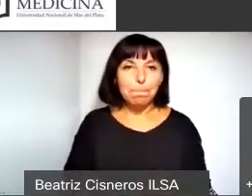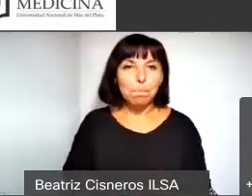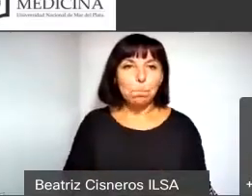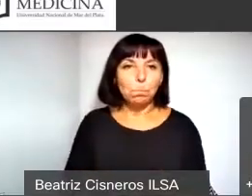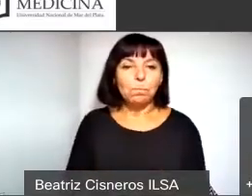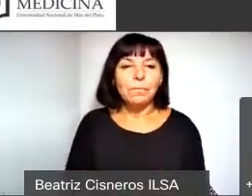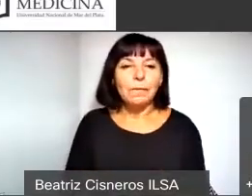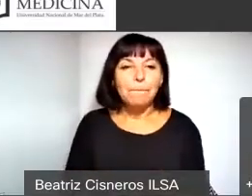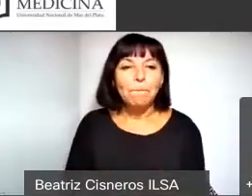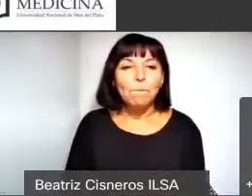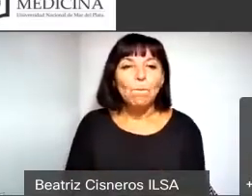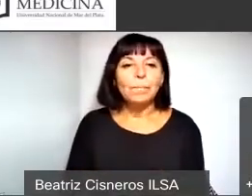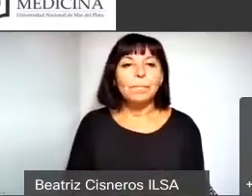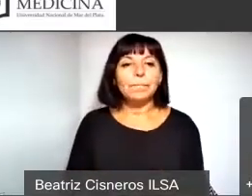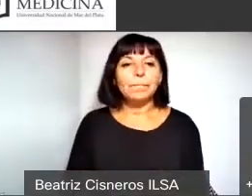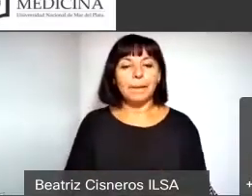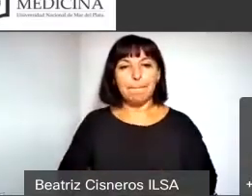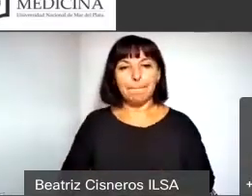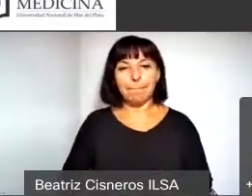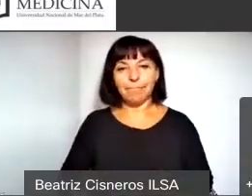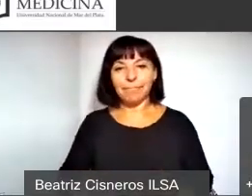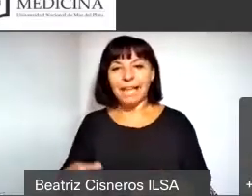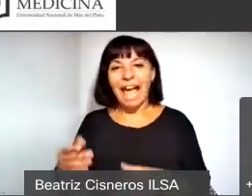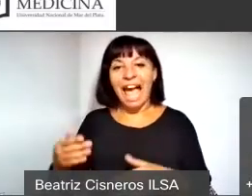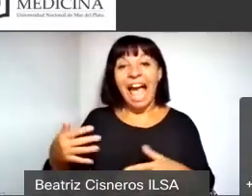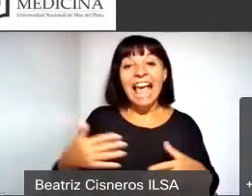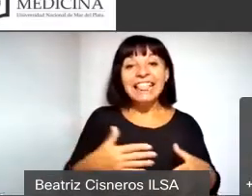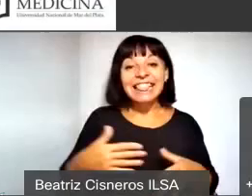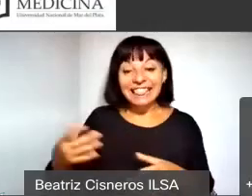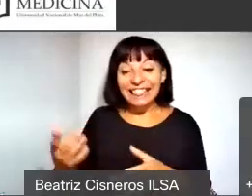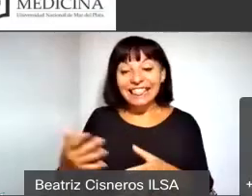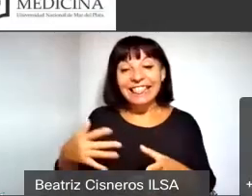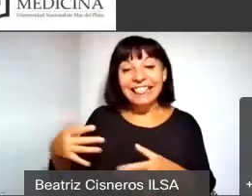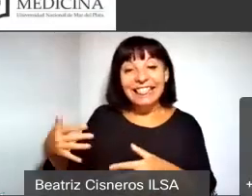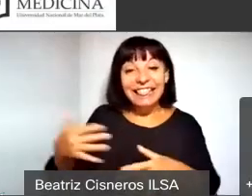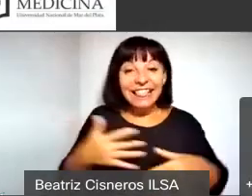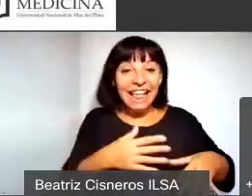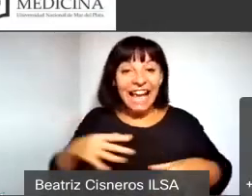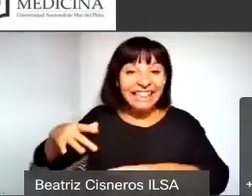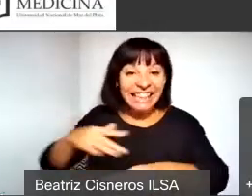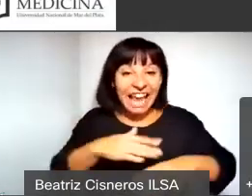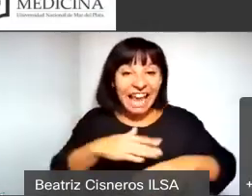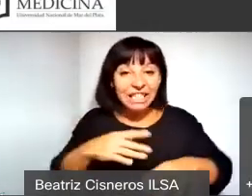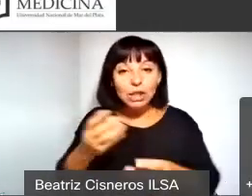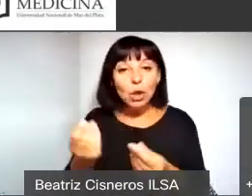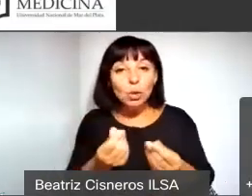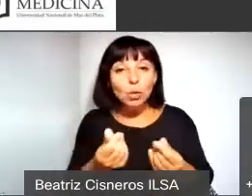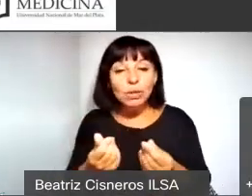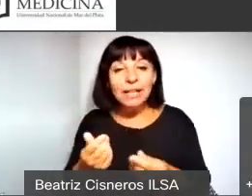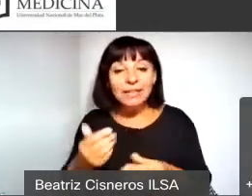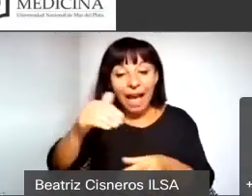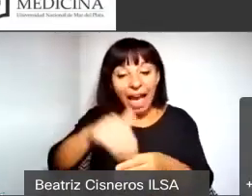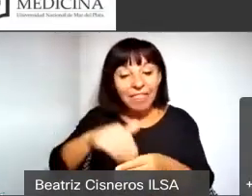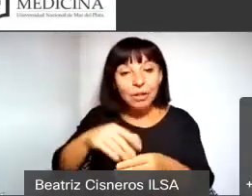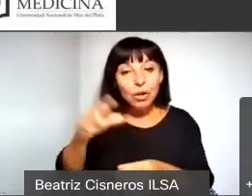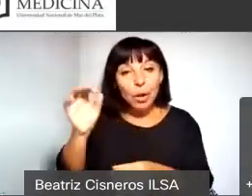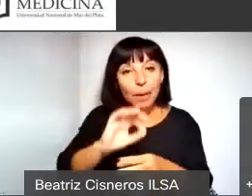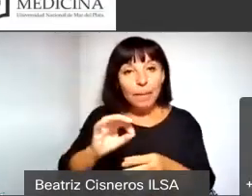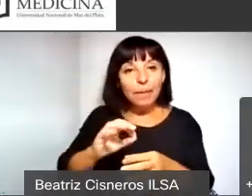Seguimos hablando de tránsito de sustancia a través de las membranas y ahora vamos a hablar de dos conceptos, la endocitosis y